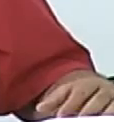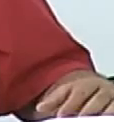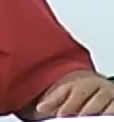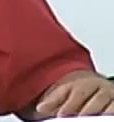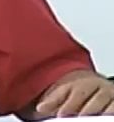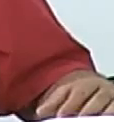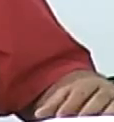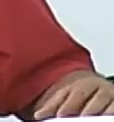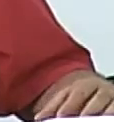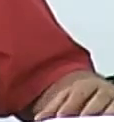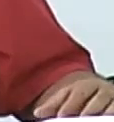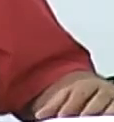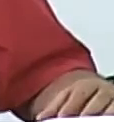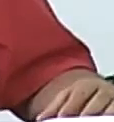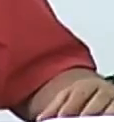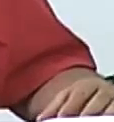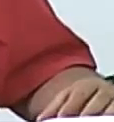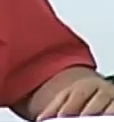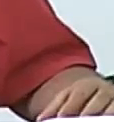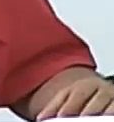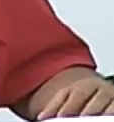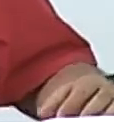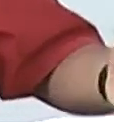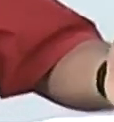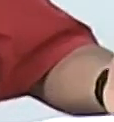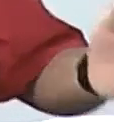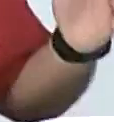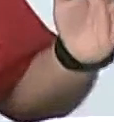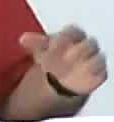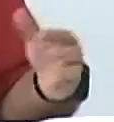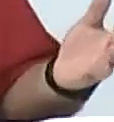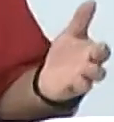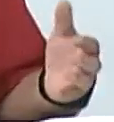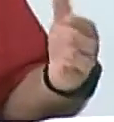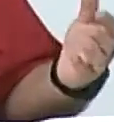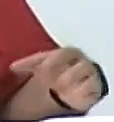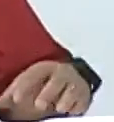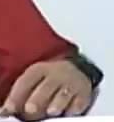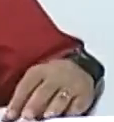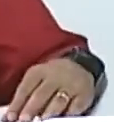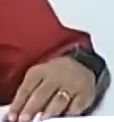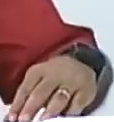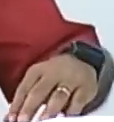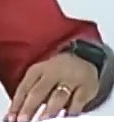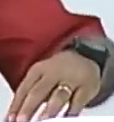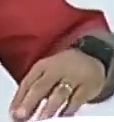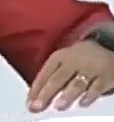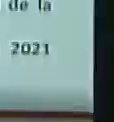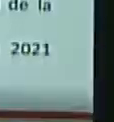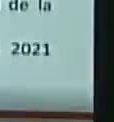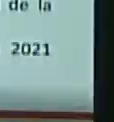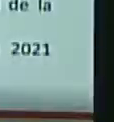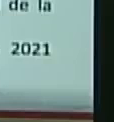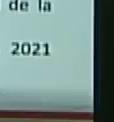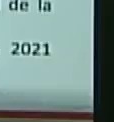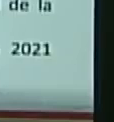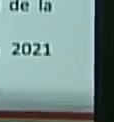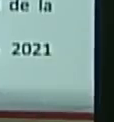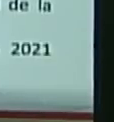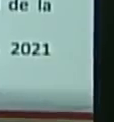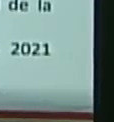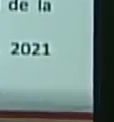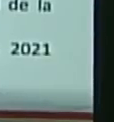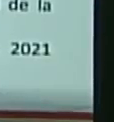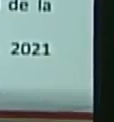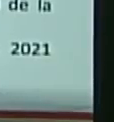fueron electos jóvenes de 15 años ya para 16. Bueno, tienen un liderazgo, eso hay que respetarlo. Debe ser